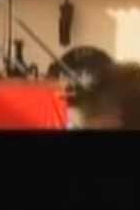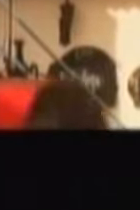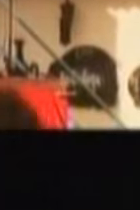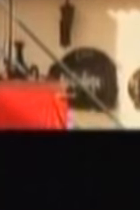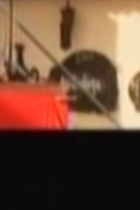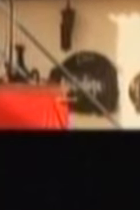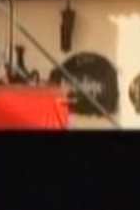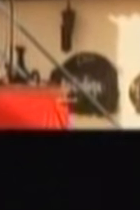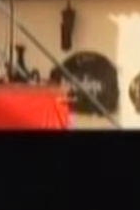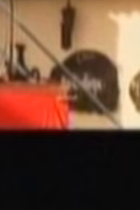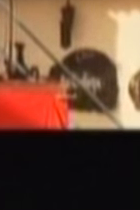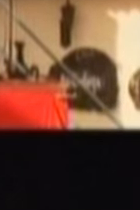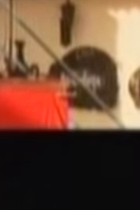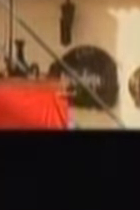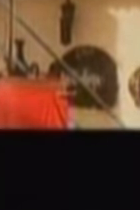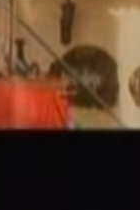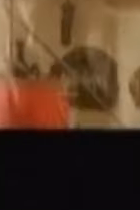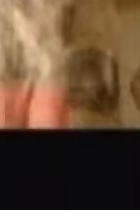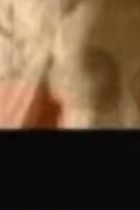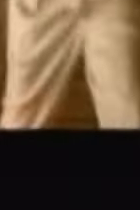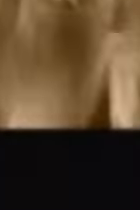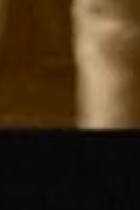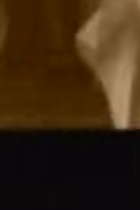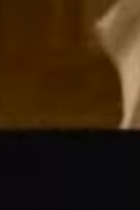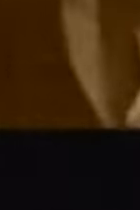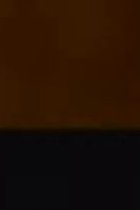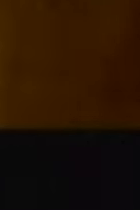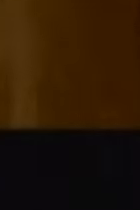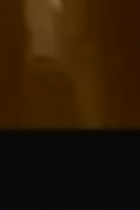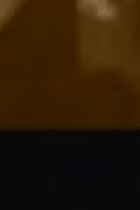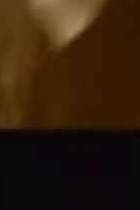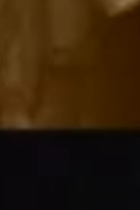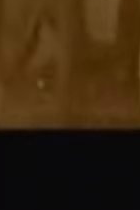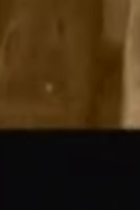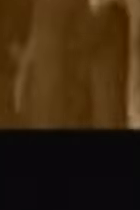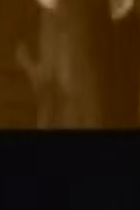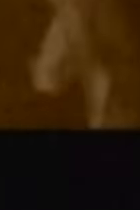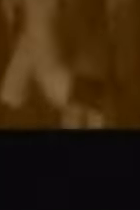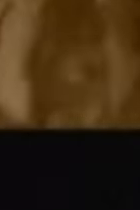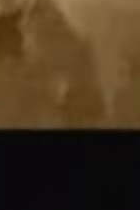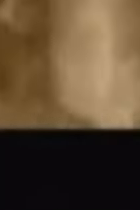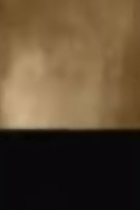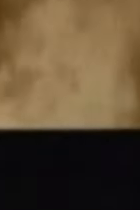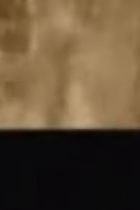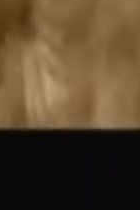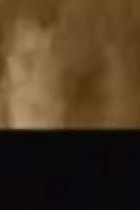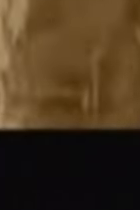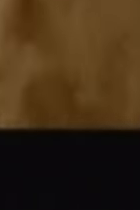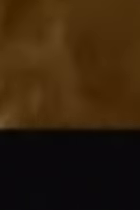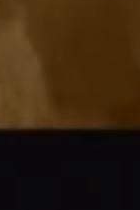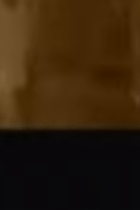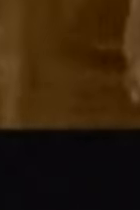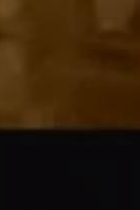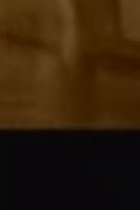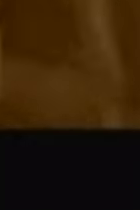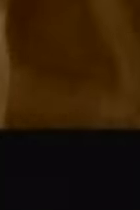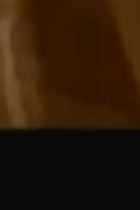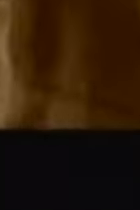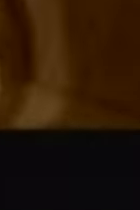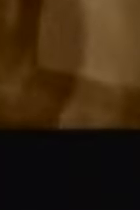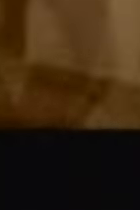Sale a caminar las calles de esta ciudad que el tiempo no